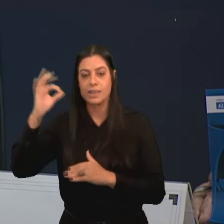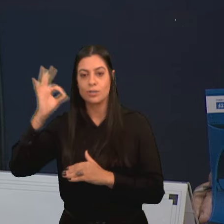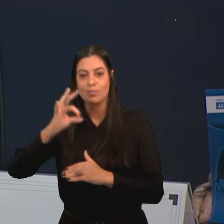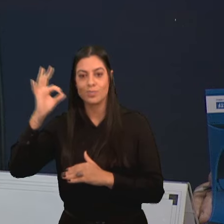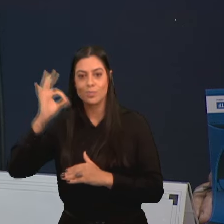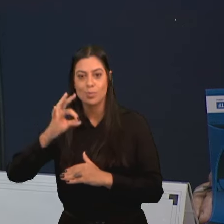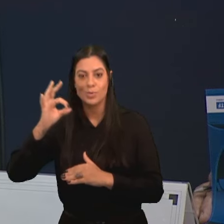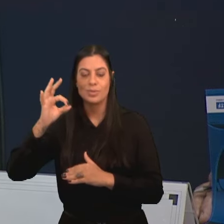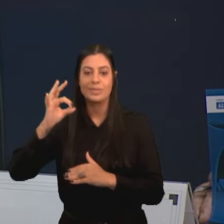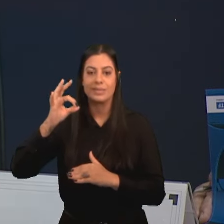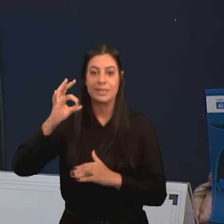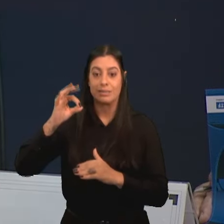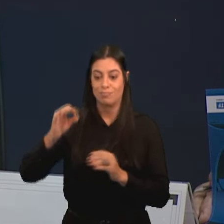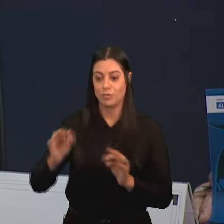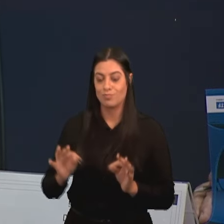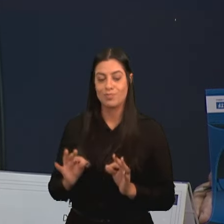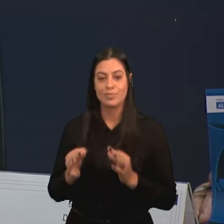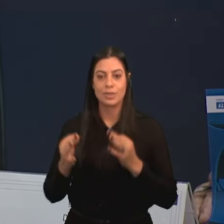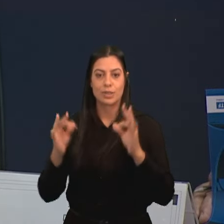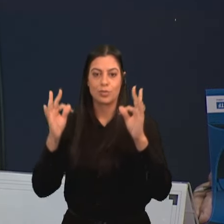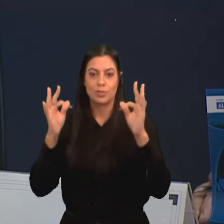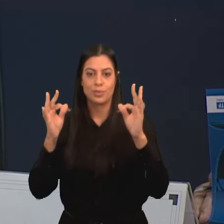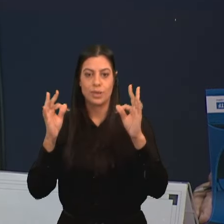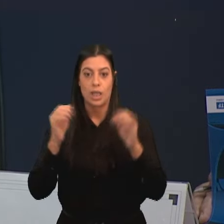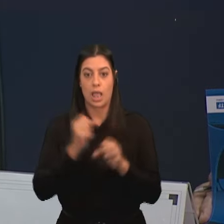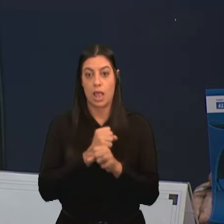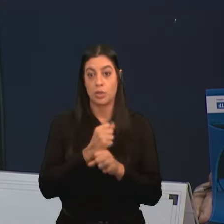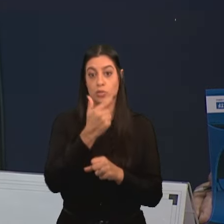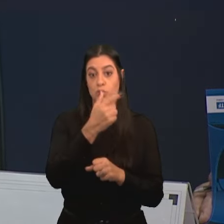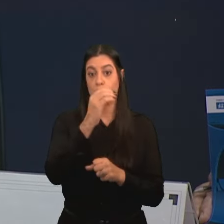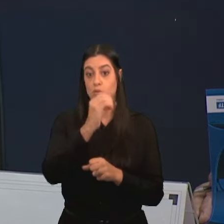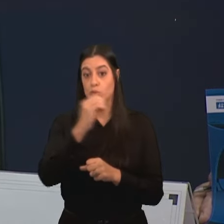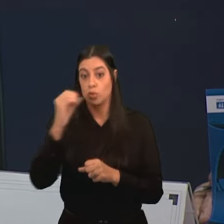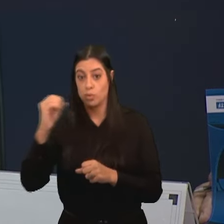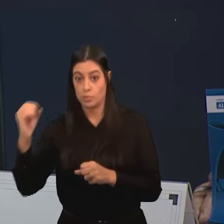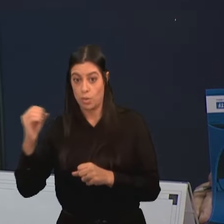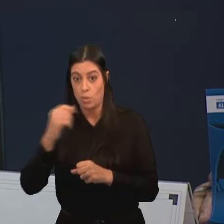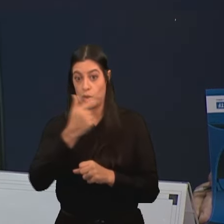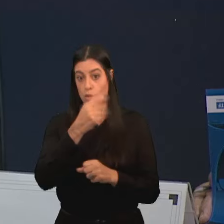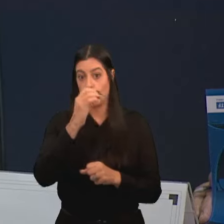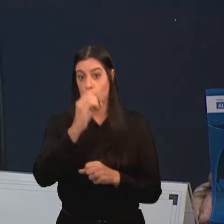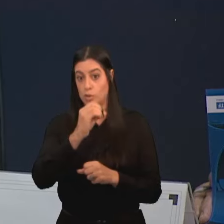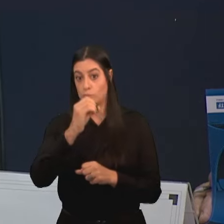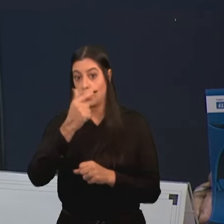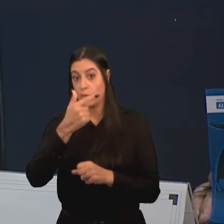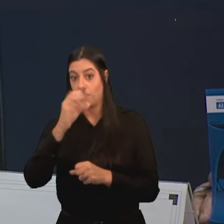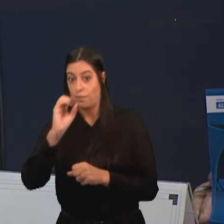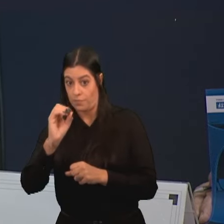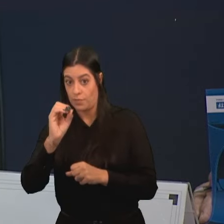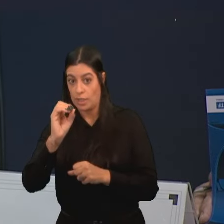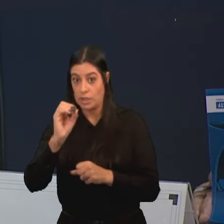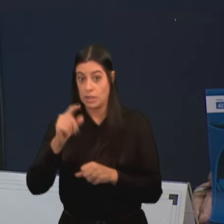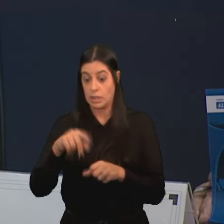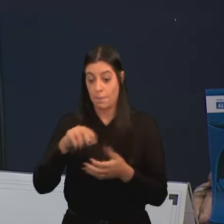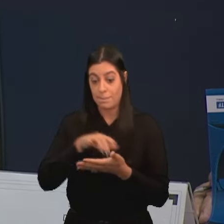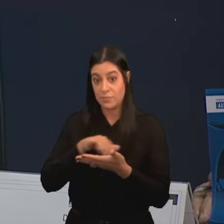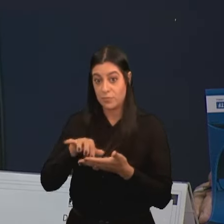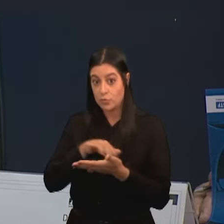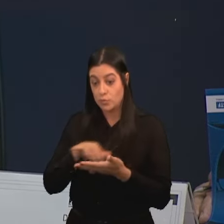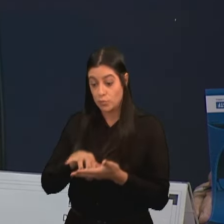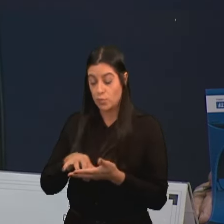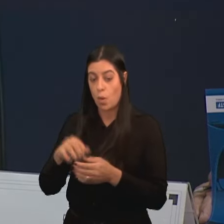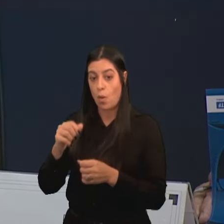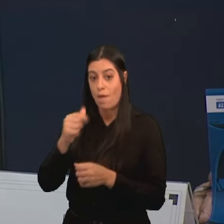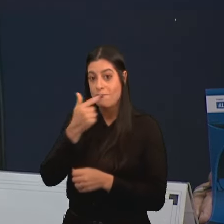de inversiones en desarrollo de neurotecnología. Entre el 2000 y el 2020, tuvimos un aumento